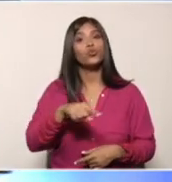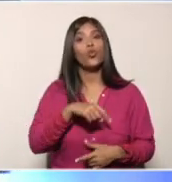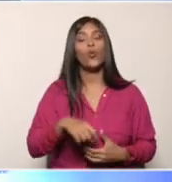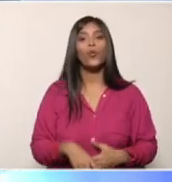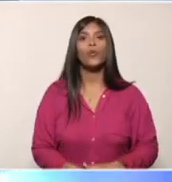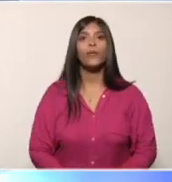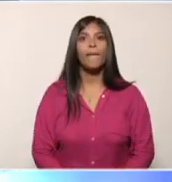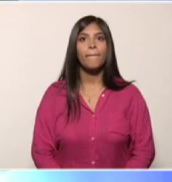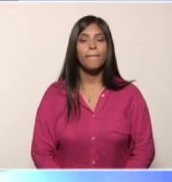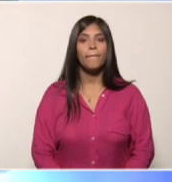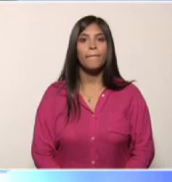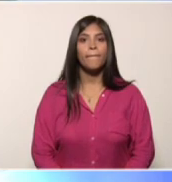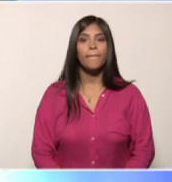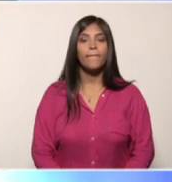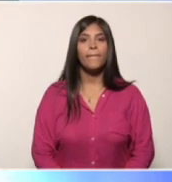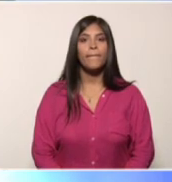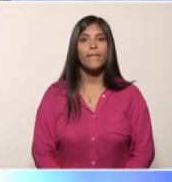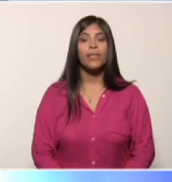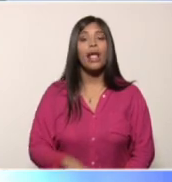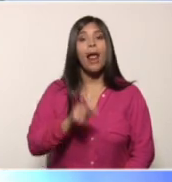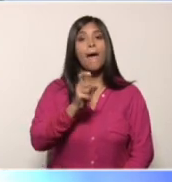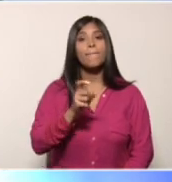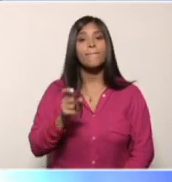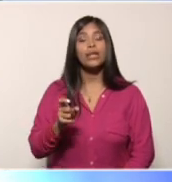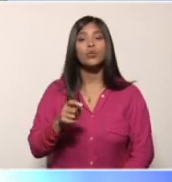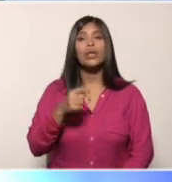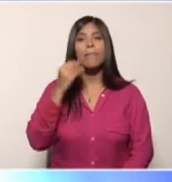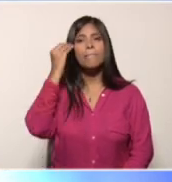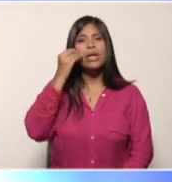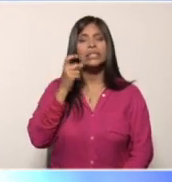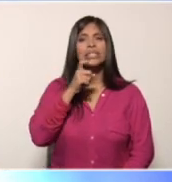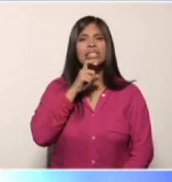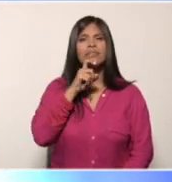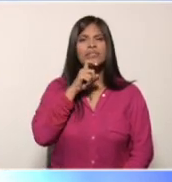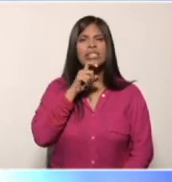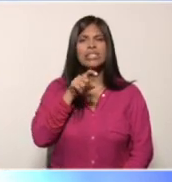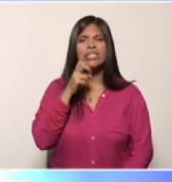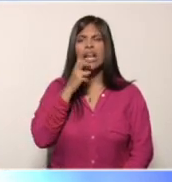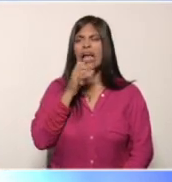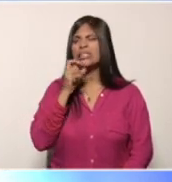todo las personas que creen que les es difícil es porque no lo practican.